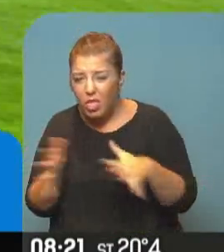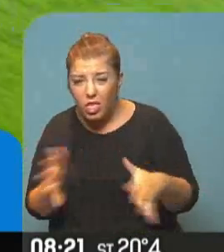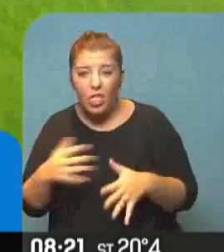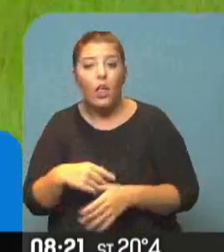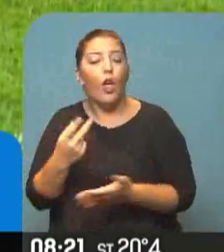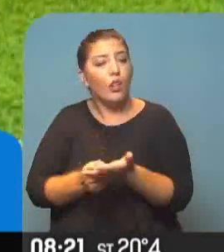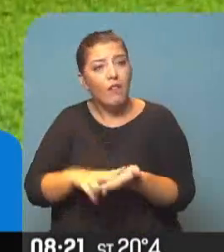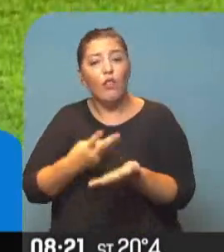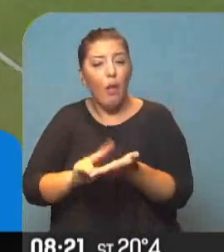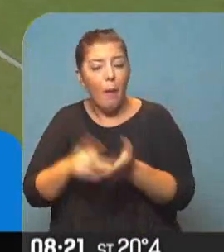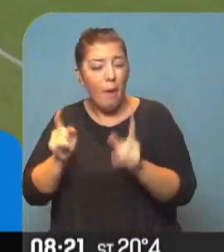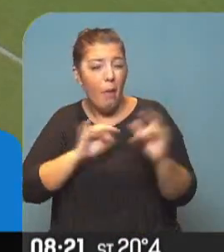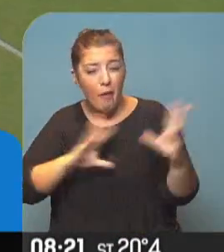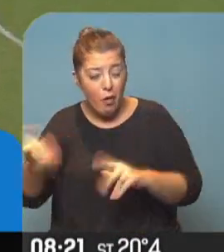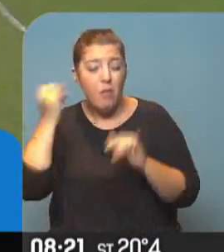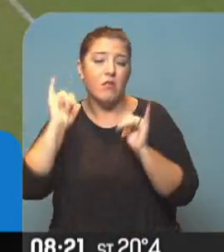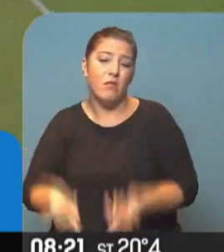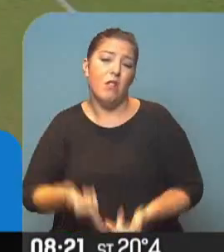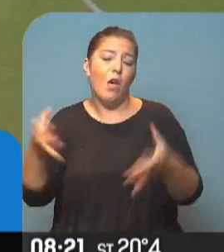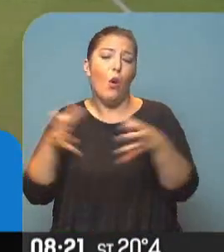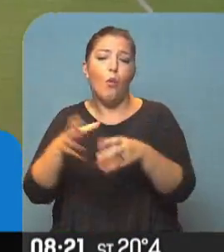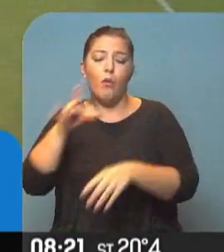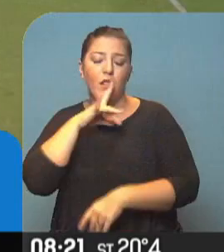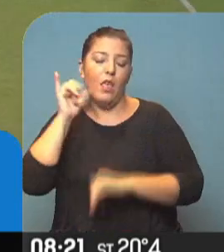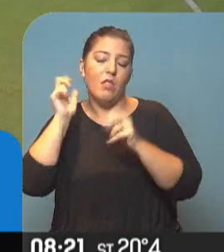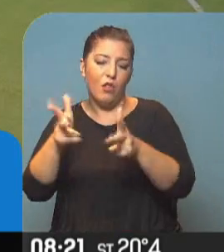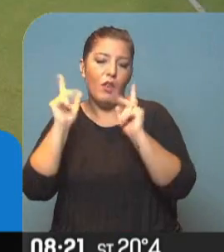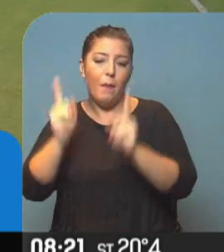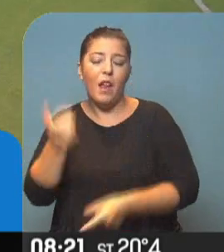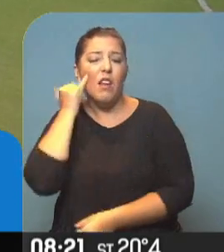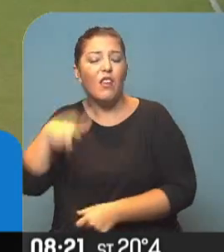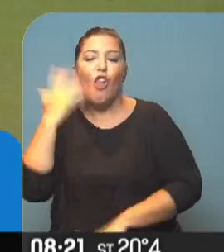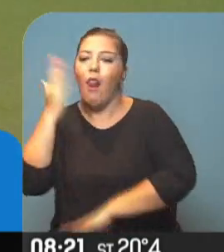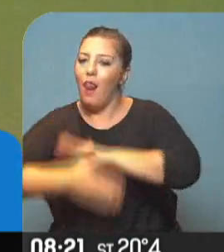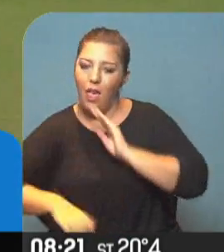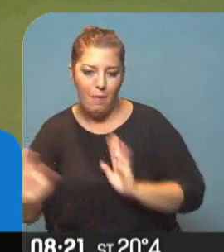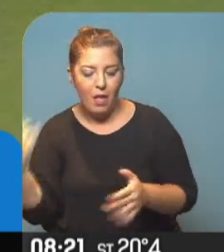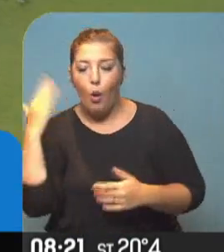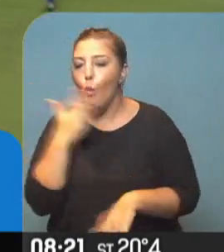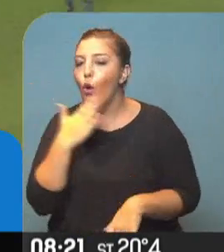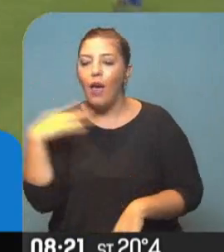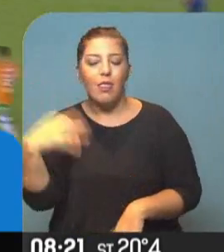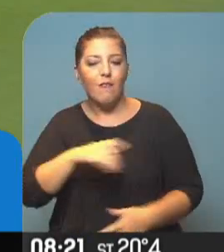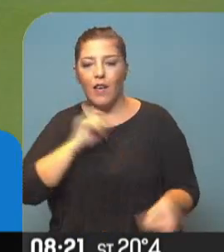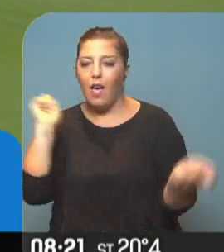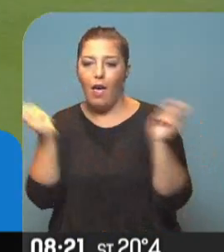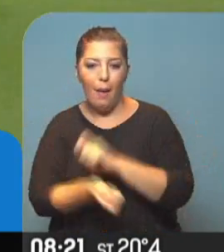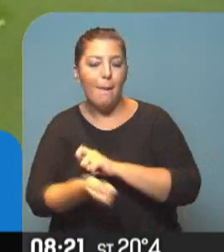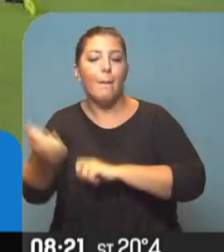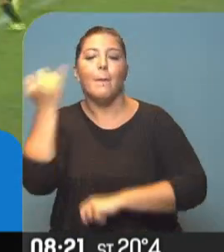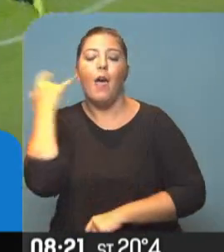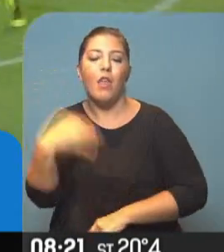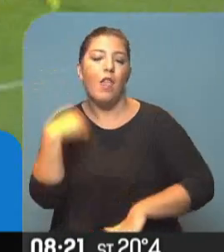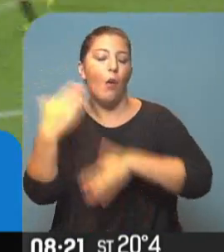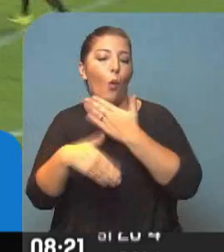reiterativo. Inclusive el cuerpo técnico lo reconoce y dice que esto tiene un límite, que Boca tiene que cambiar y tiene que